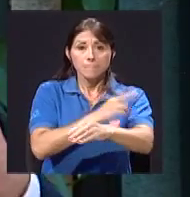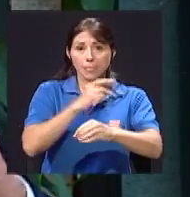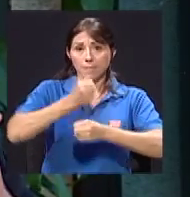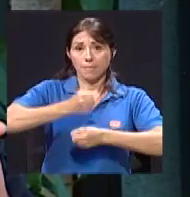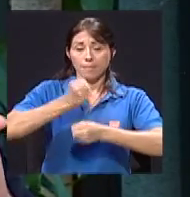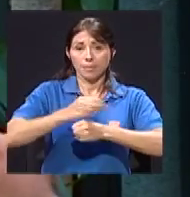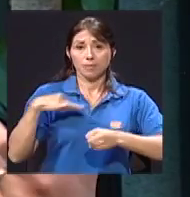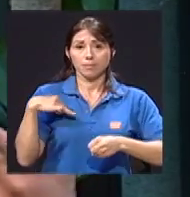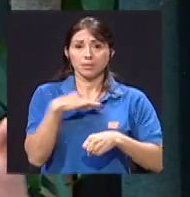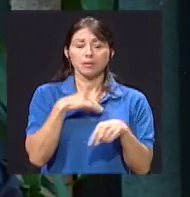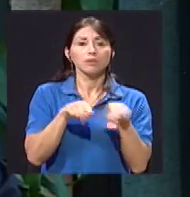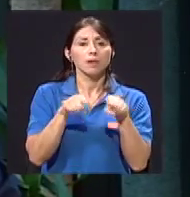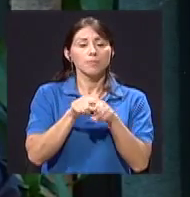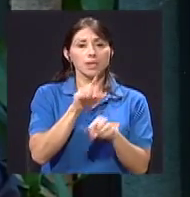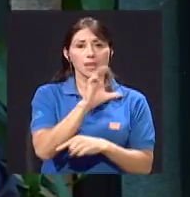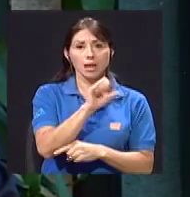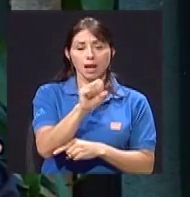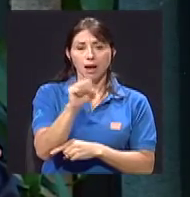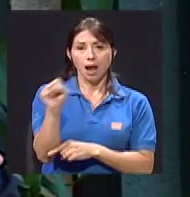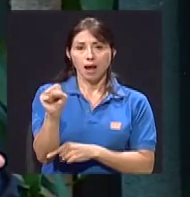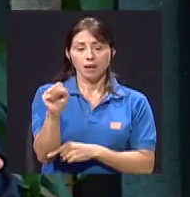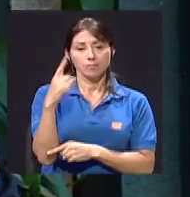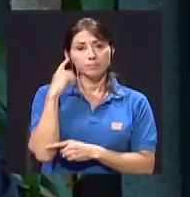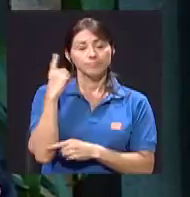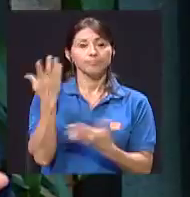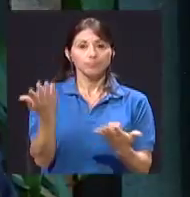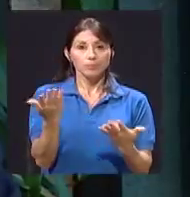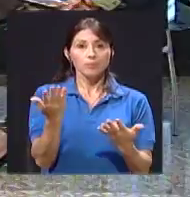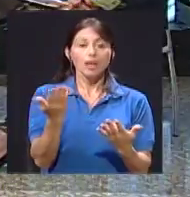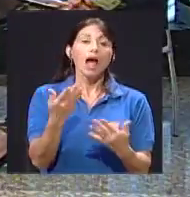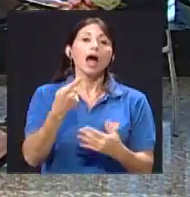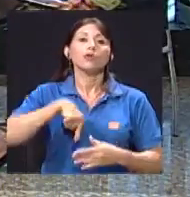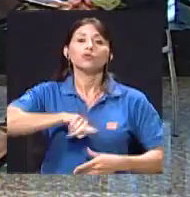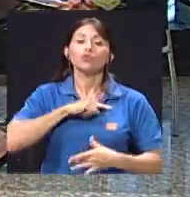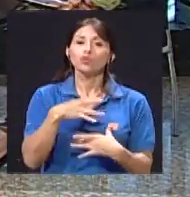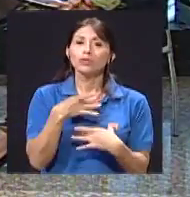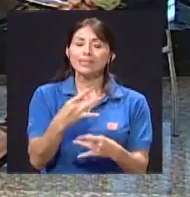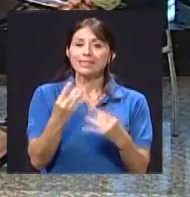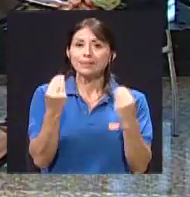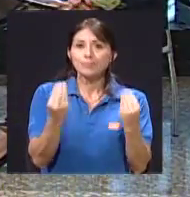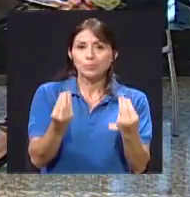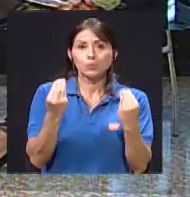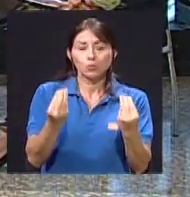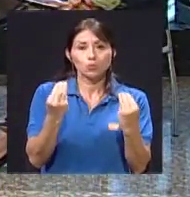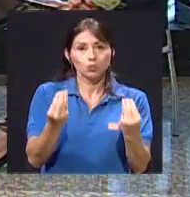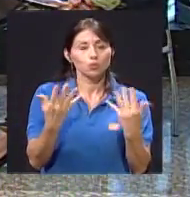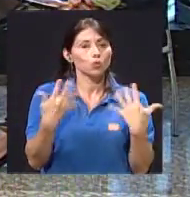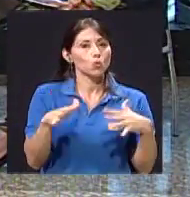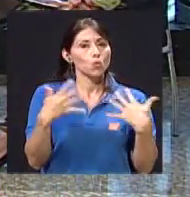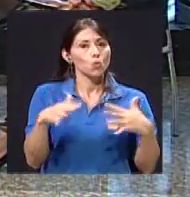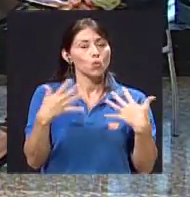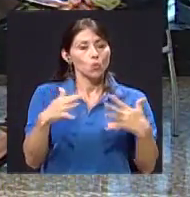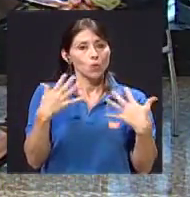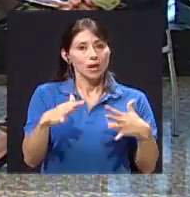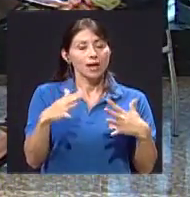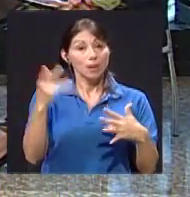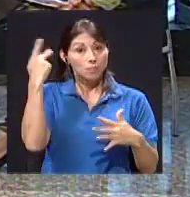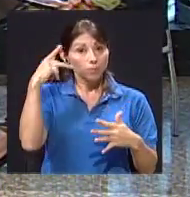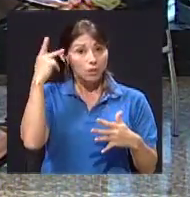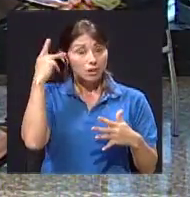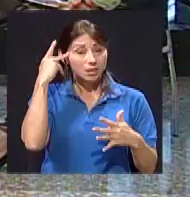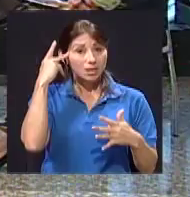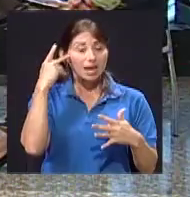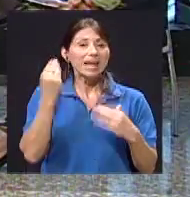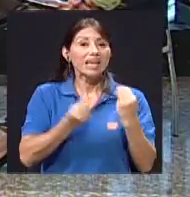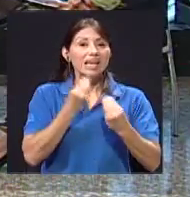ministerio como de la caja, en este caso a nivel público, prestador de servicios de salud. Nos interesa mucho sobremanera, y desde el punto de vista de salud pública es crítico el